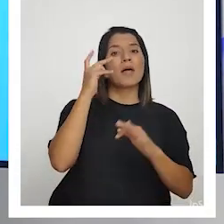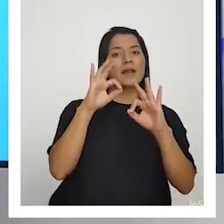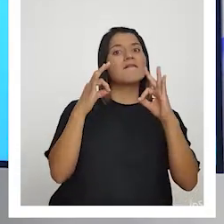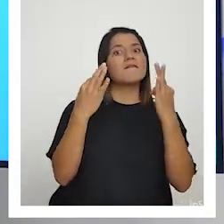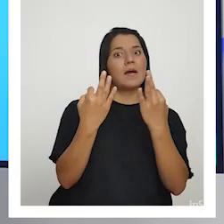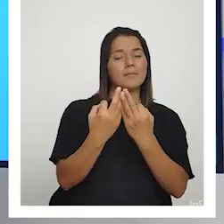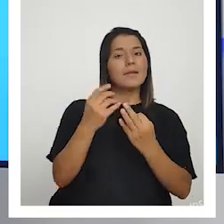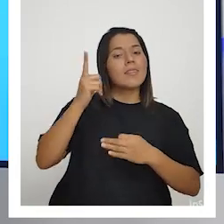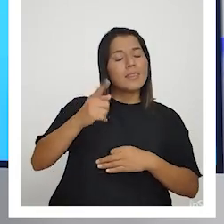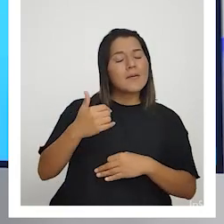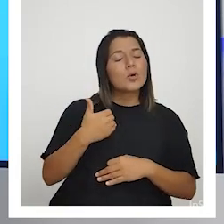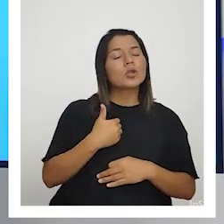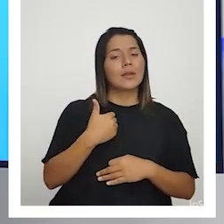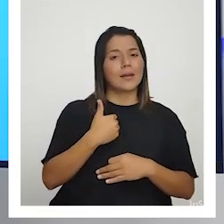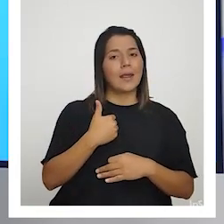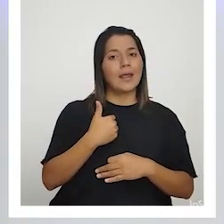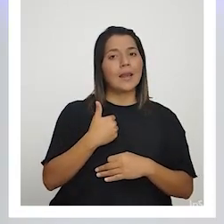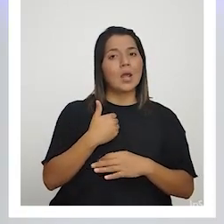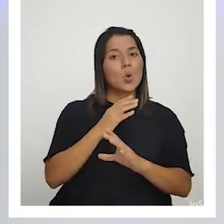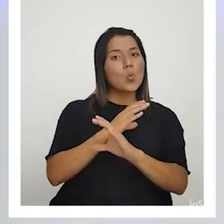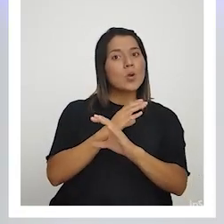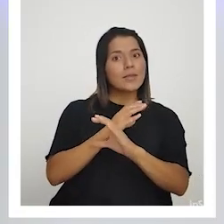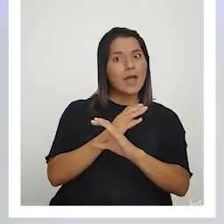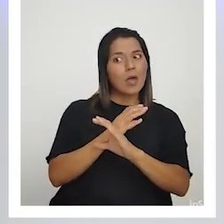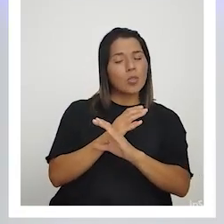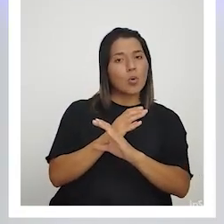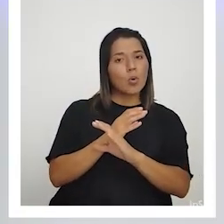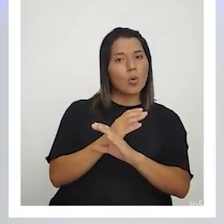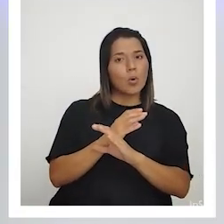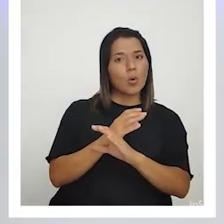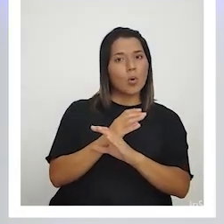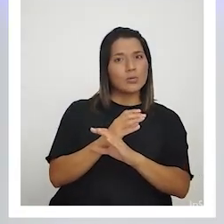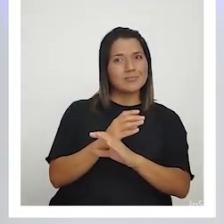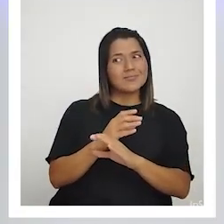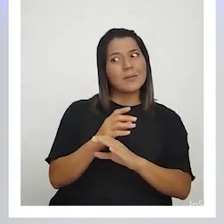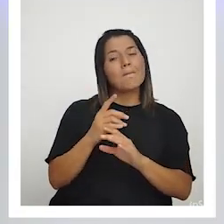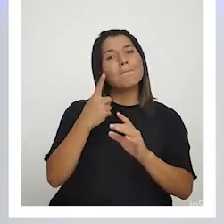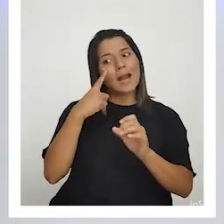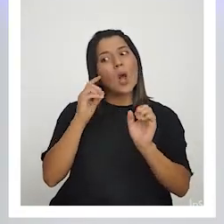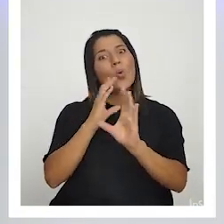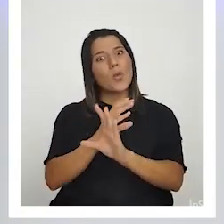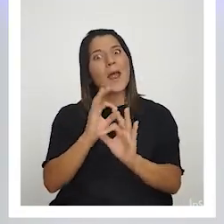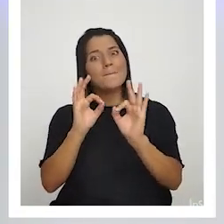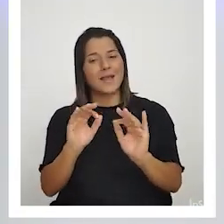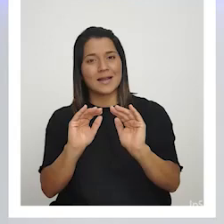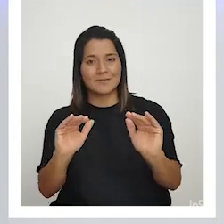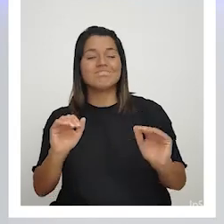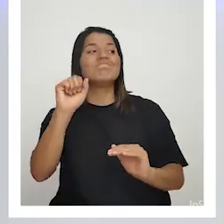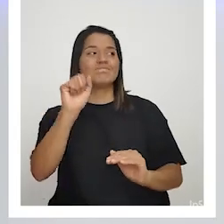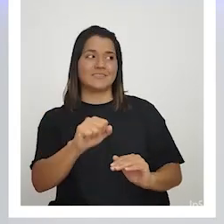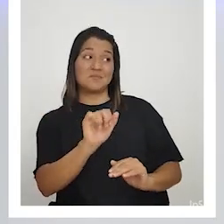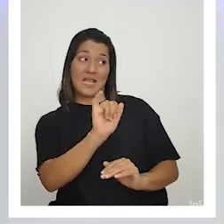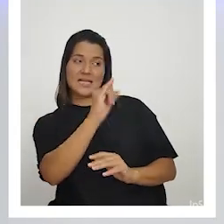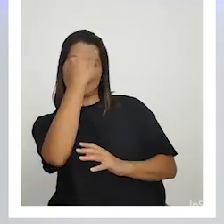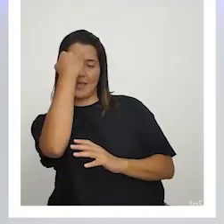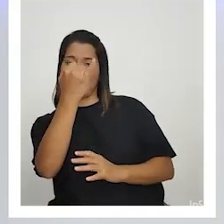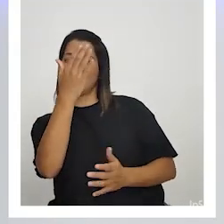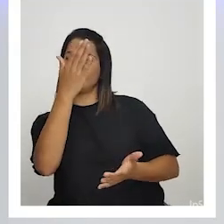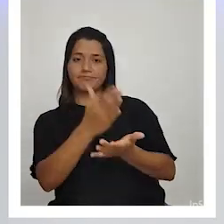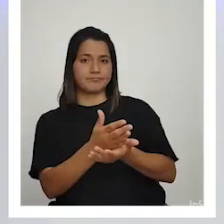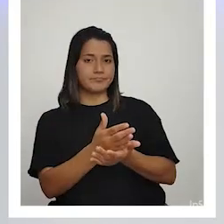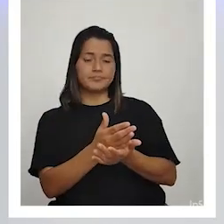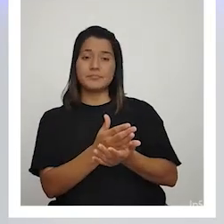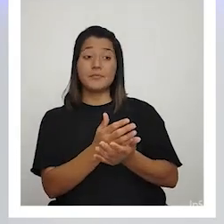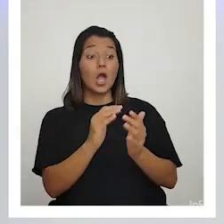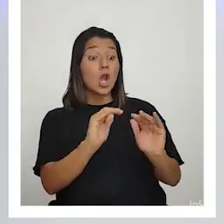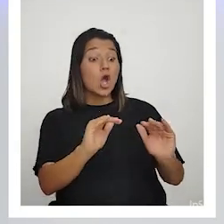cuidado a los más pequeños. Sí, definitivamente debemos de quitar la idea de que los niños o los bebés, entre más